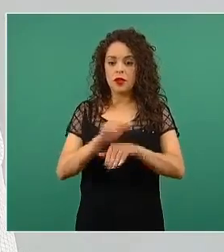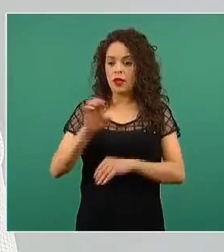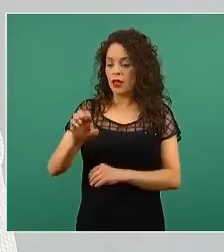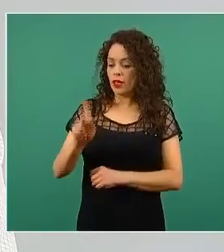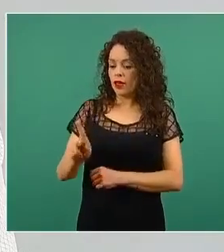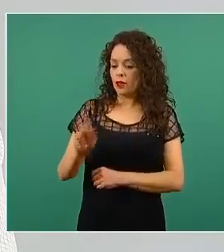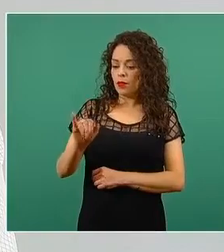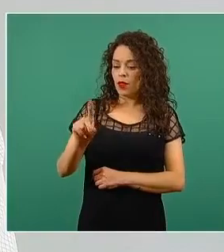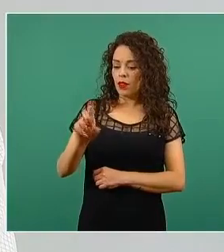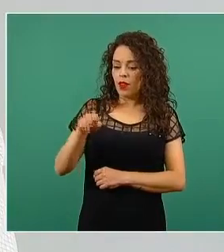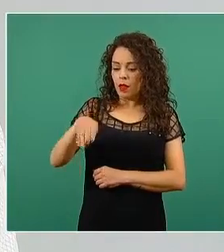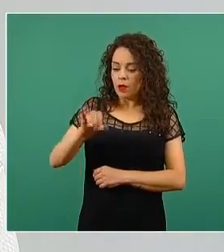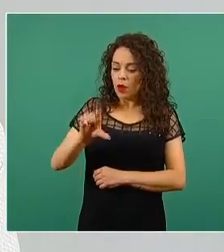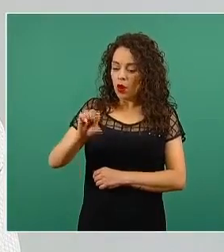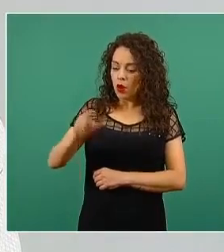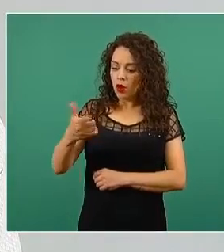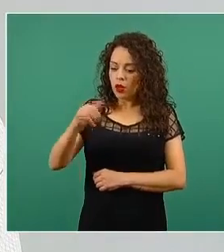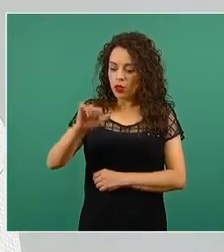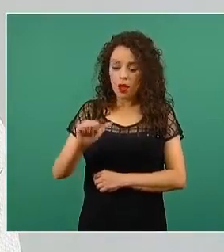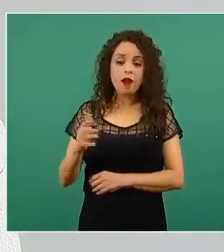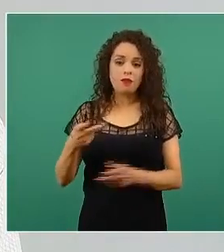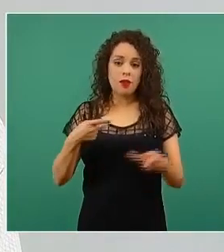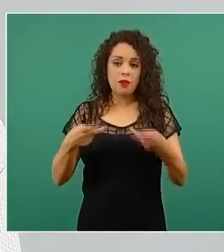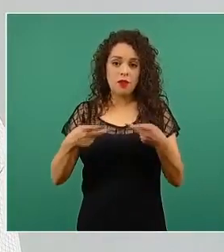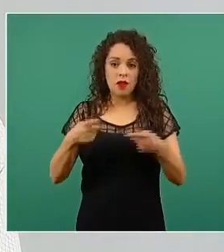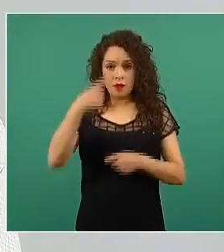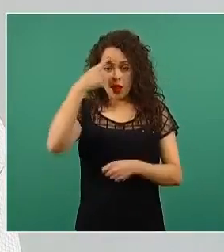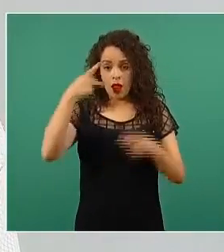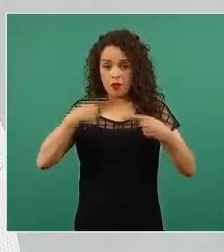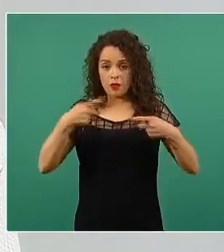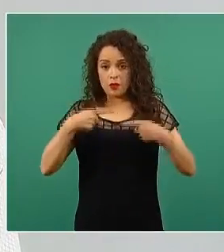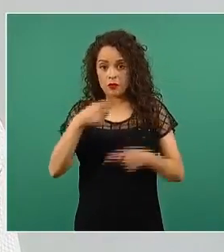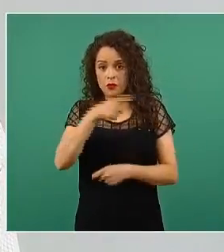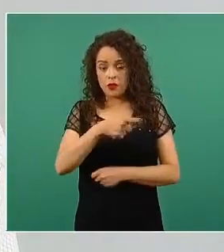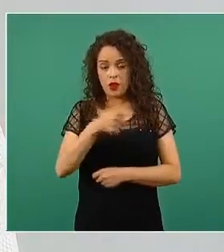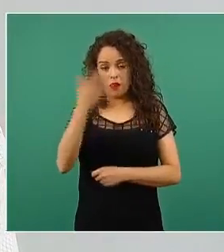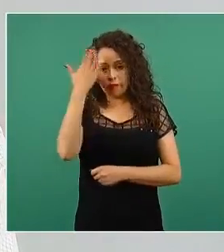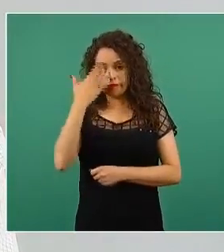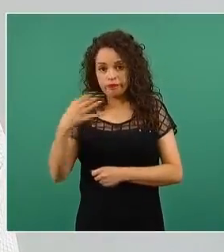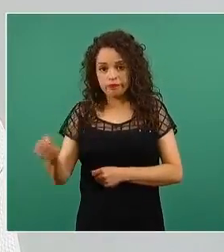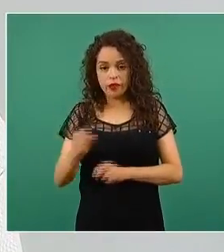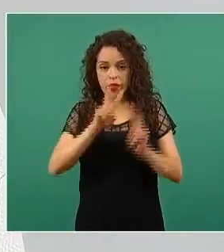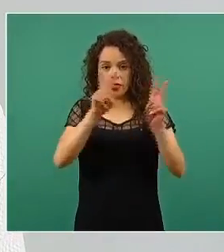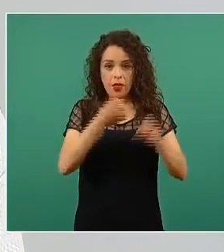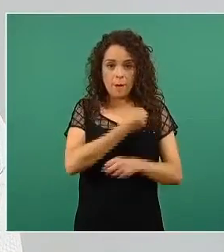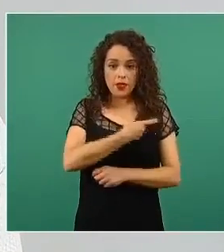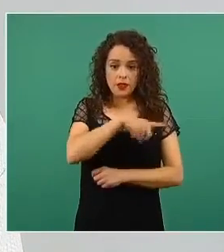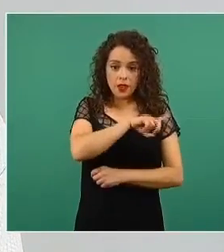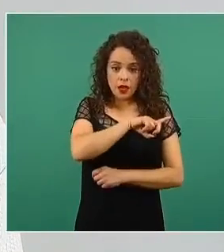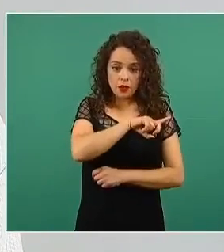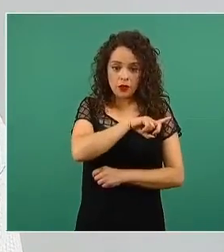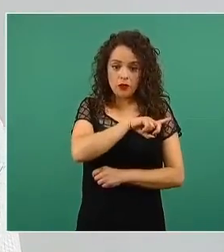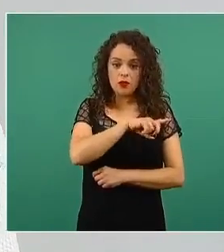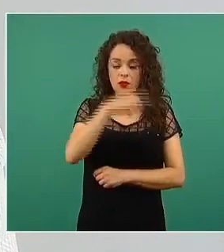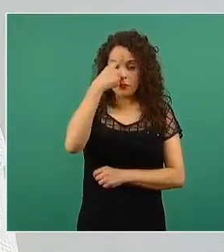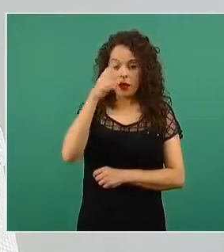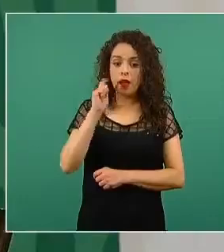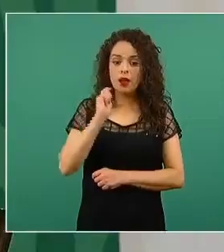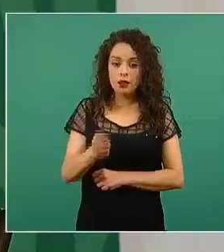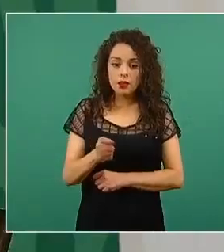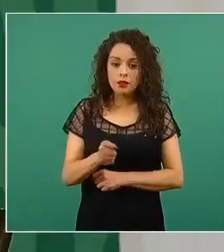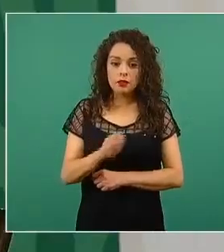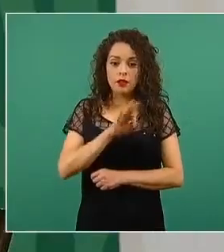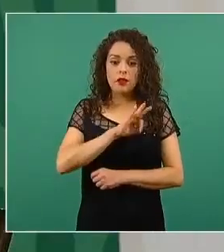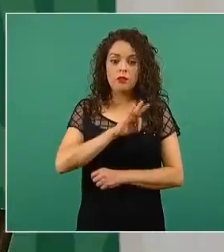dice, prepara a los profesionales de la salud que están inmersos en este tipo de actividades para enfrentar